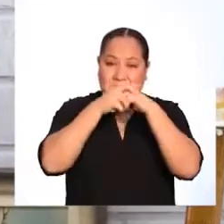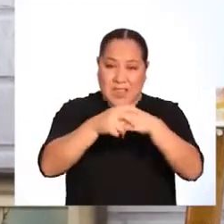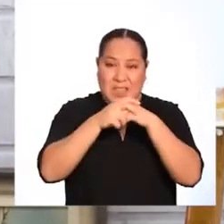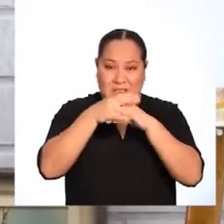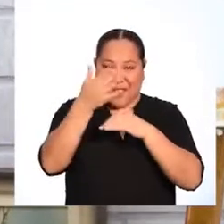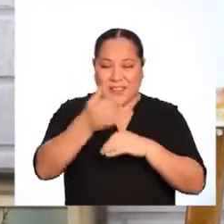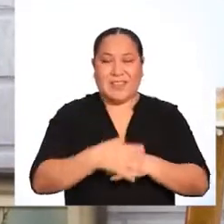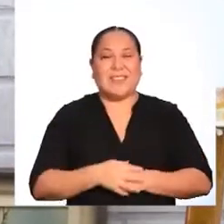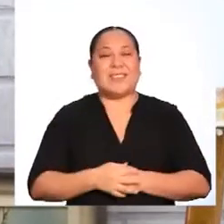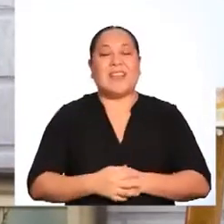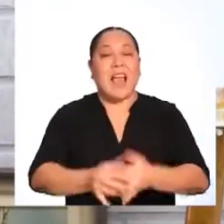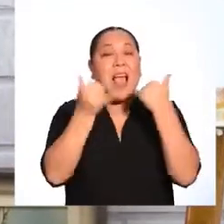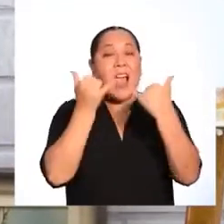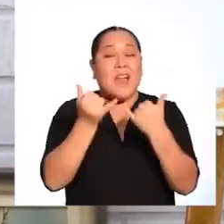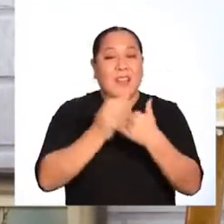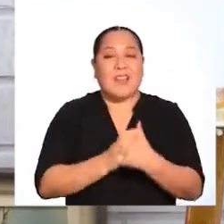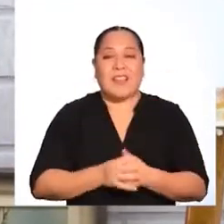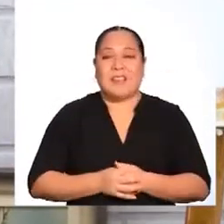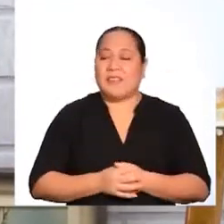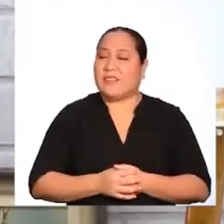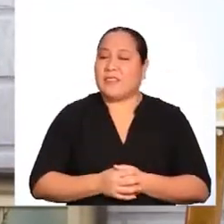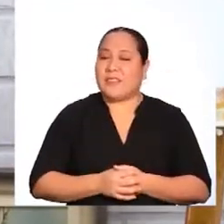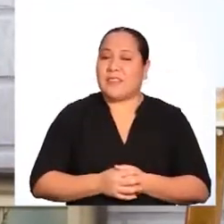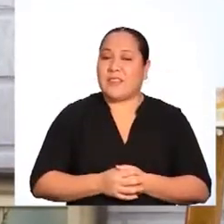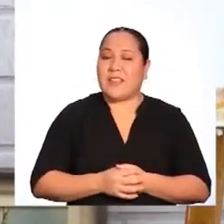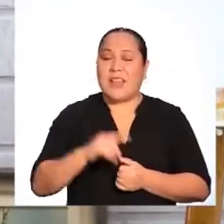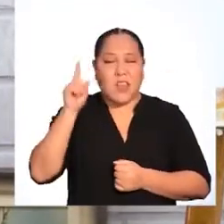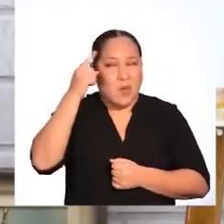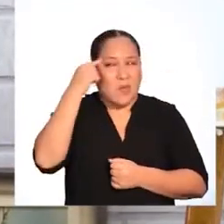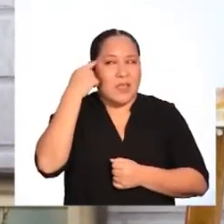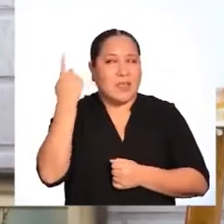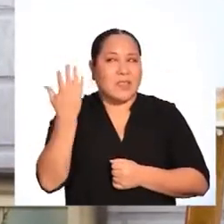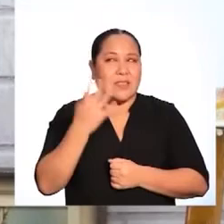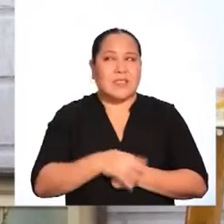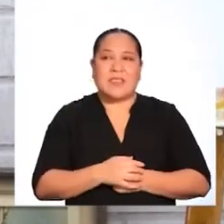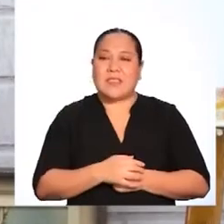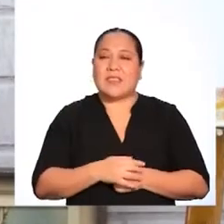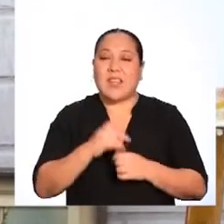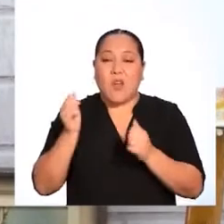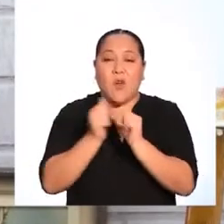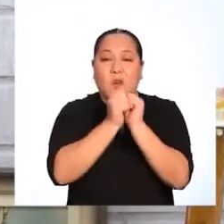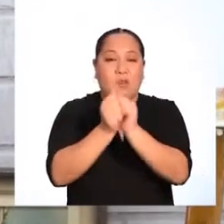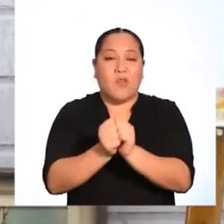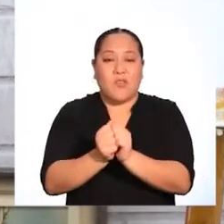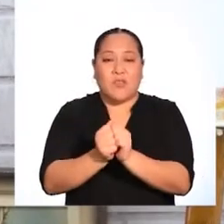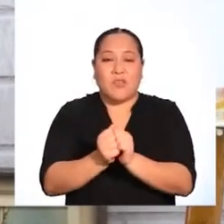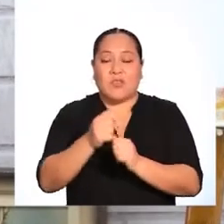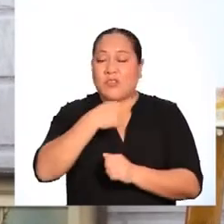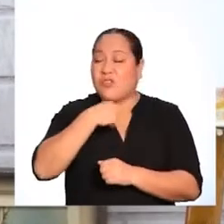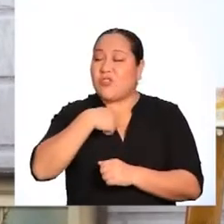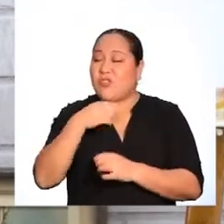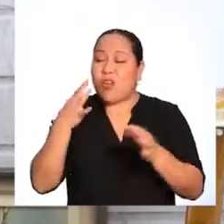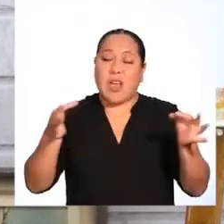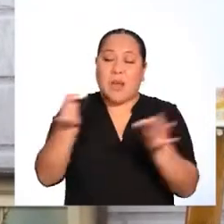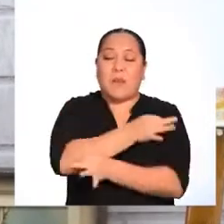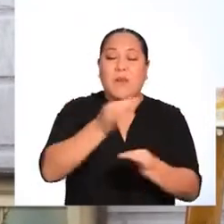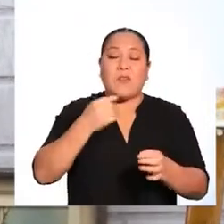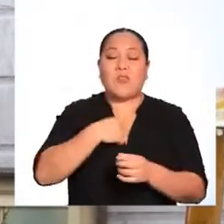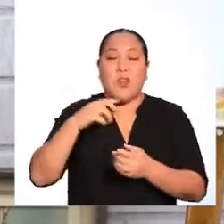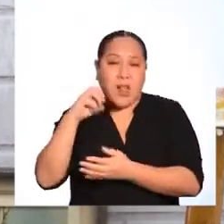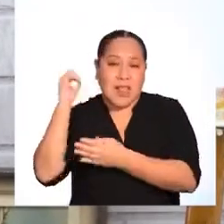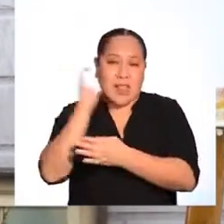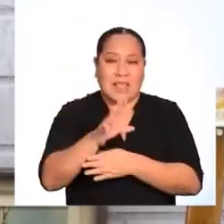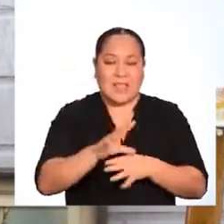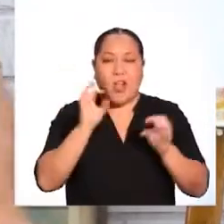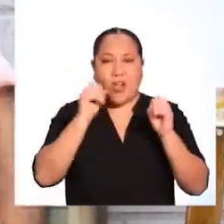brabo y ahora y ahora qué te parece si te apuntas muy